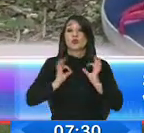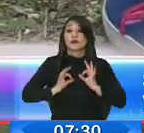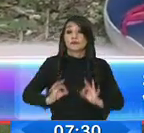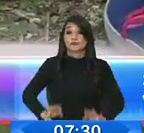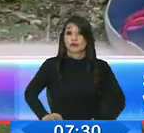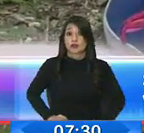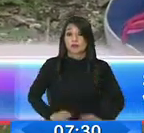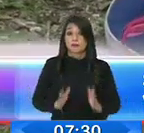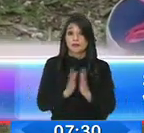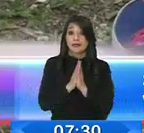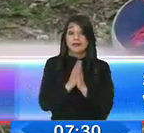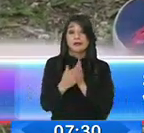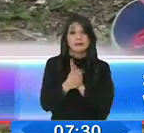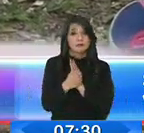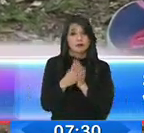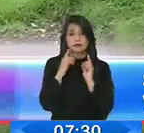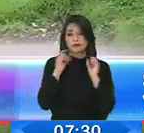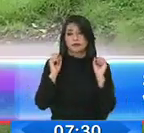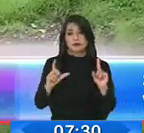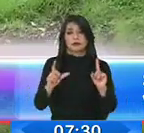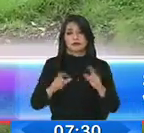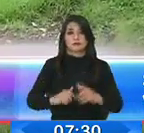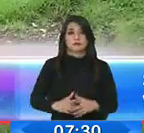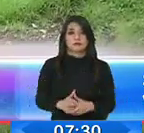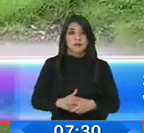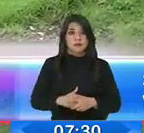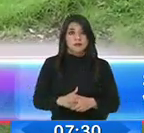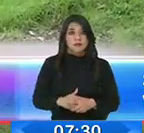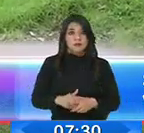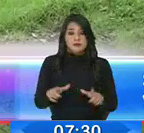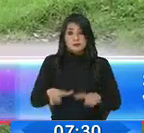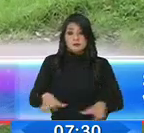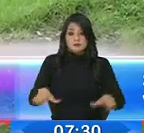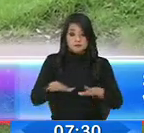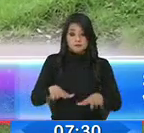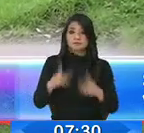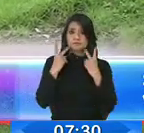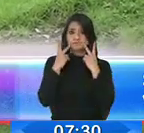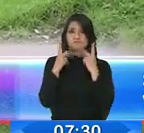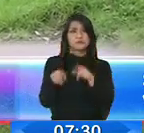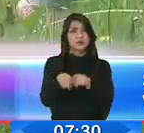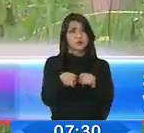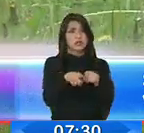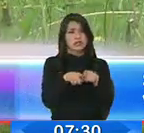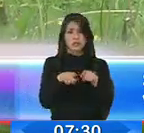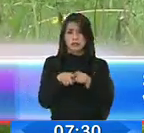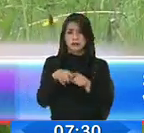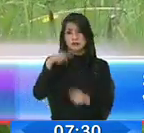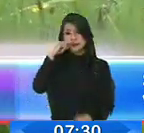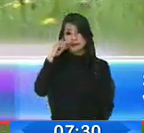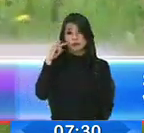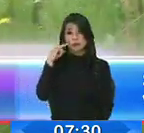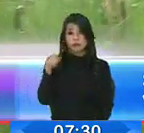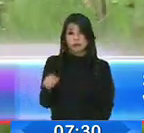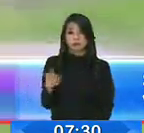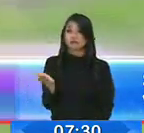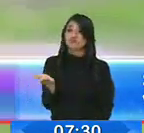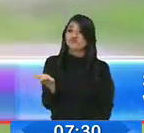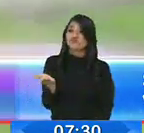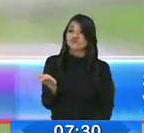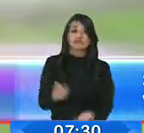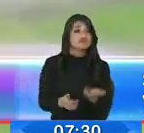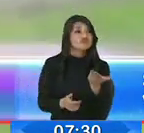broma porque eso es muy costoso. En varios puntos de la ciudad se observan escenas similares, menores en la mendicidad de